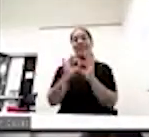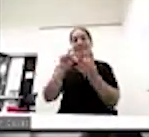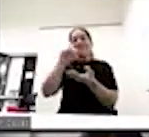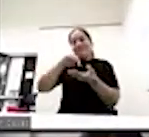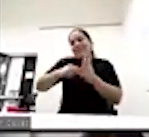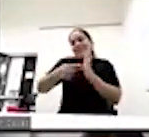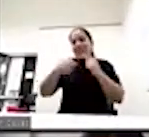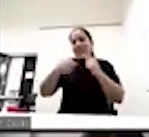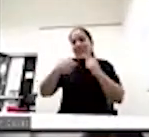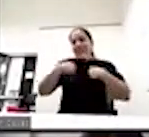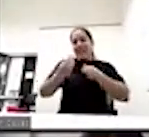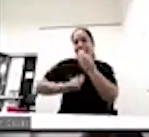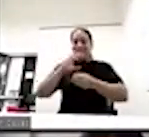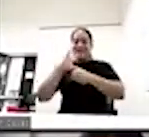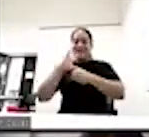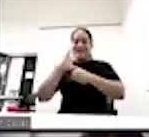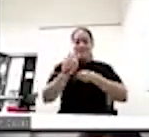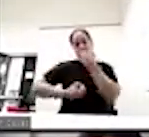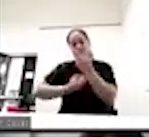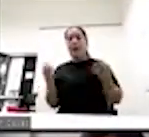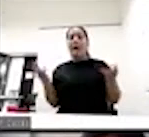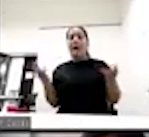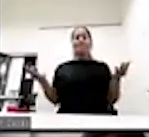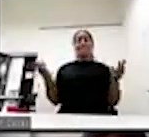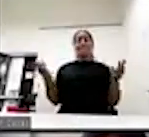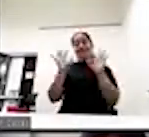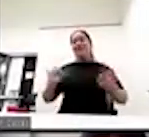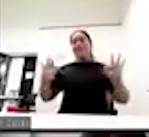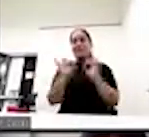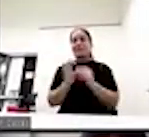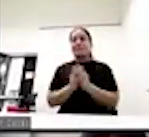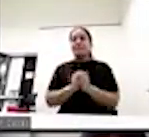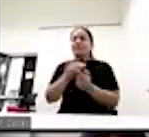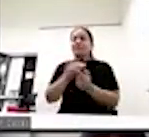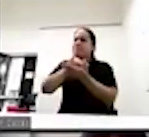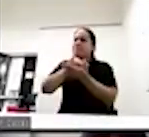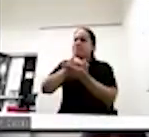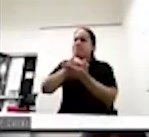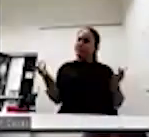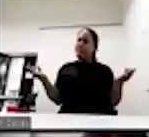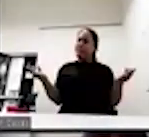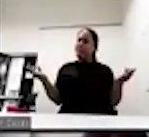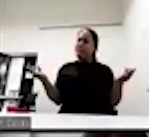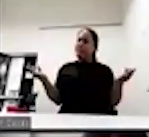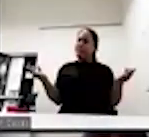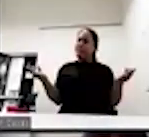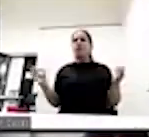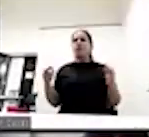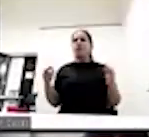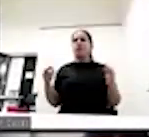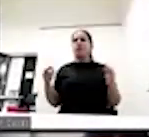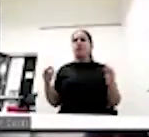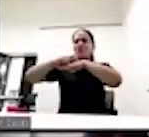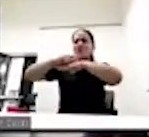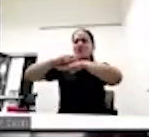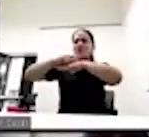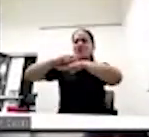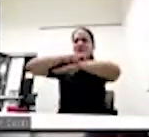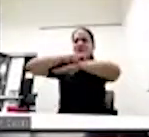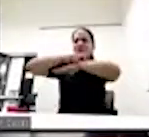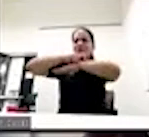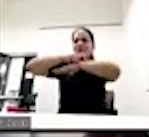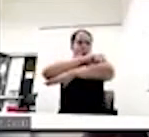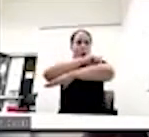artístico también. En esa meditación, un escarabajo gigante cubrió todo mi cuerpo.